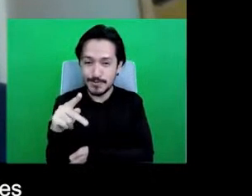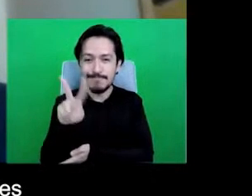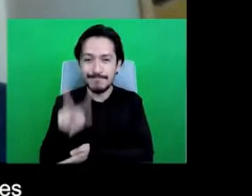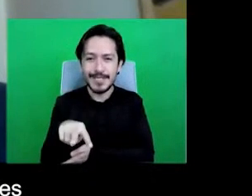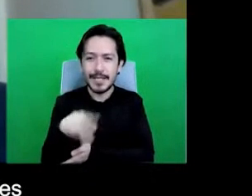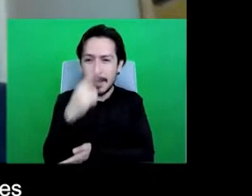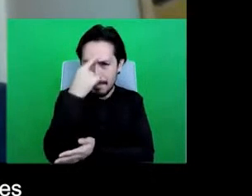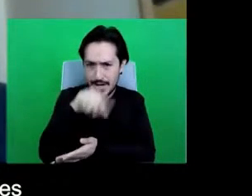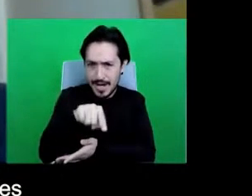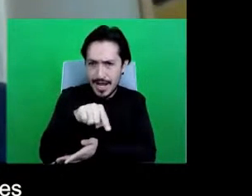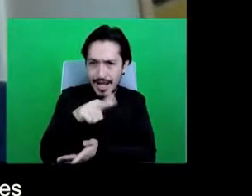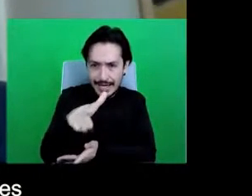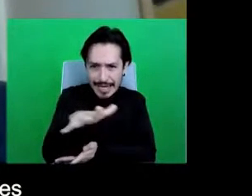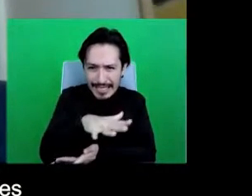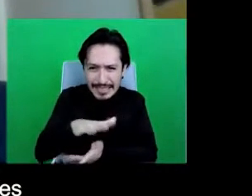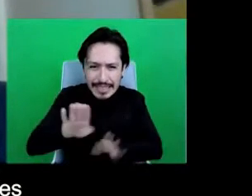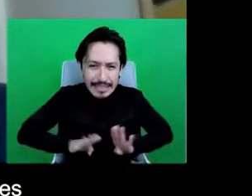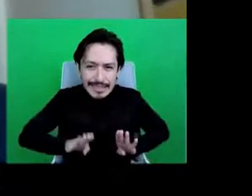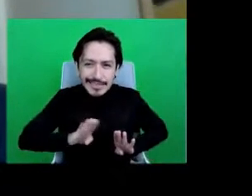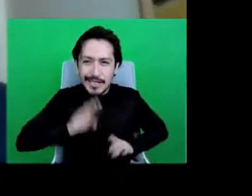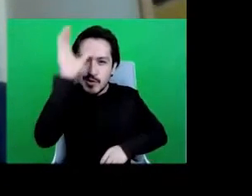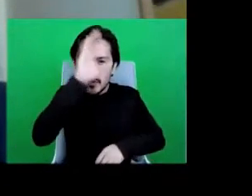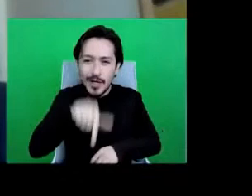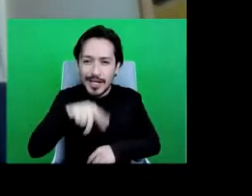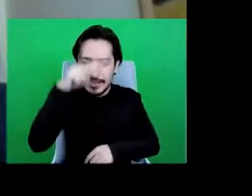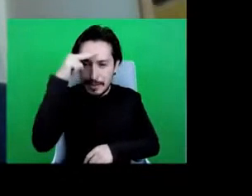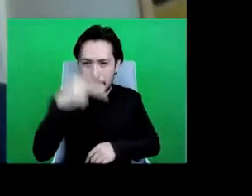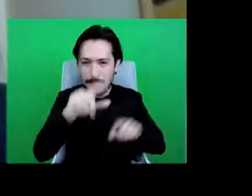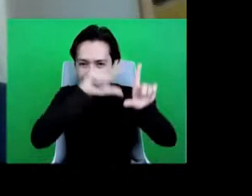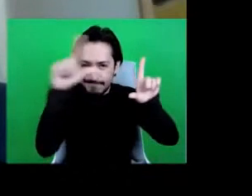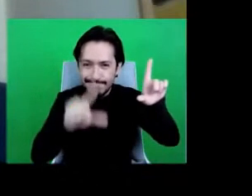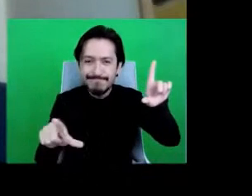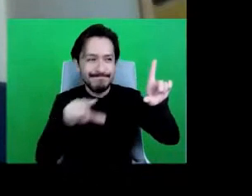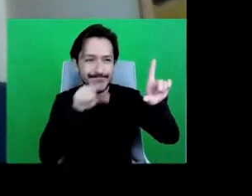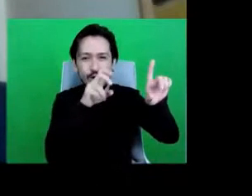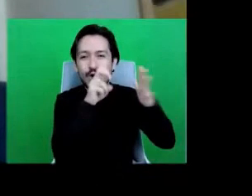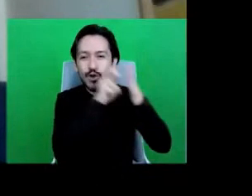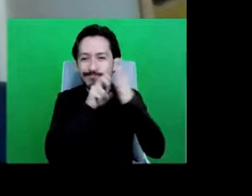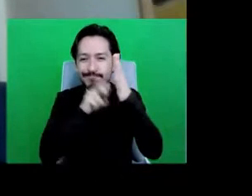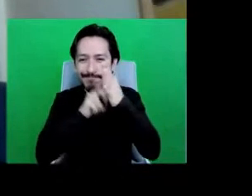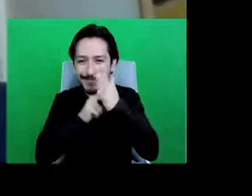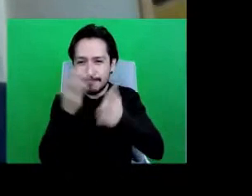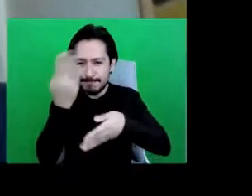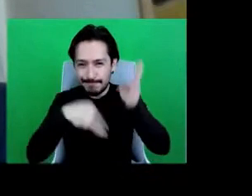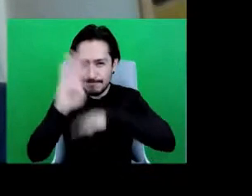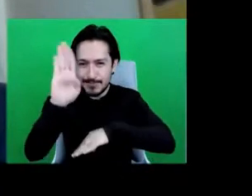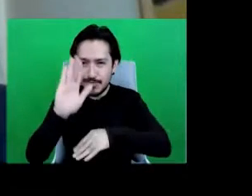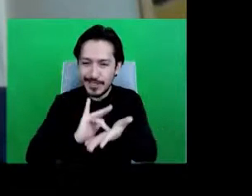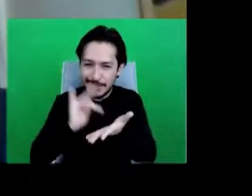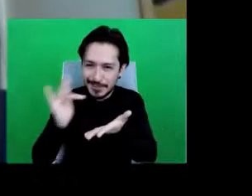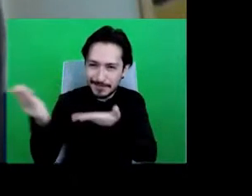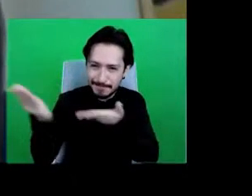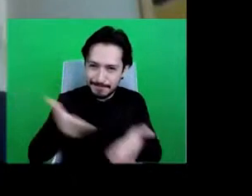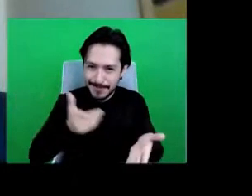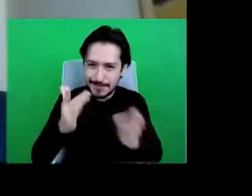cara a mejorar las condiciones culturales de nuestro país. Muchísimas gracias y enhorabuena a todos los participantes.